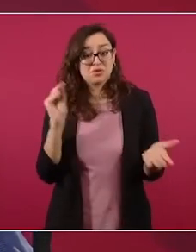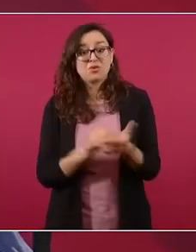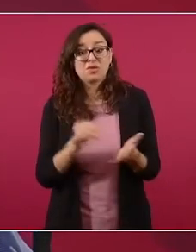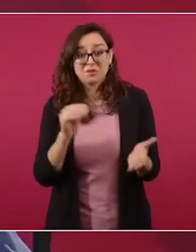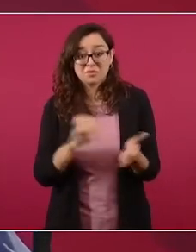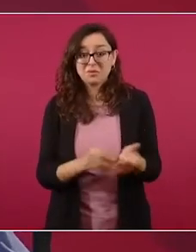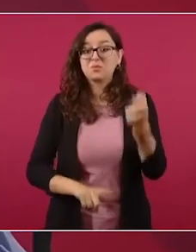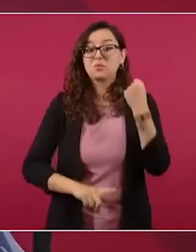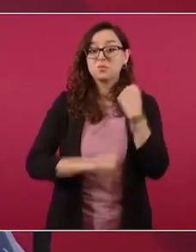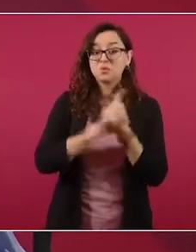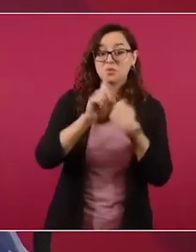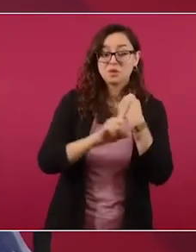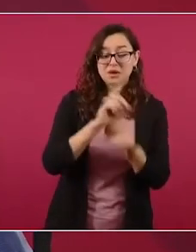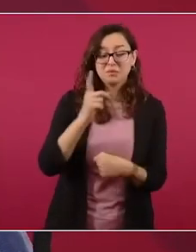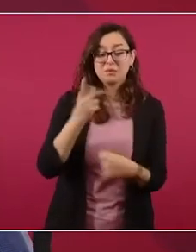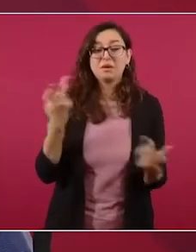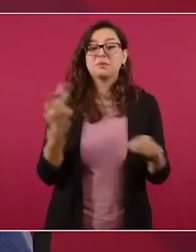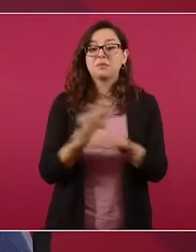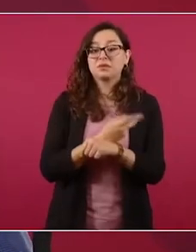del Poder Judicial,